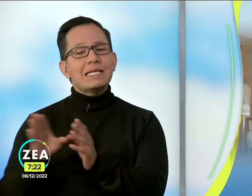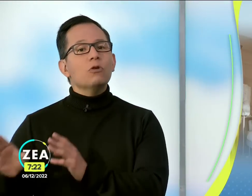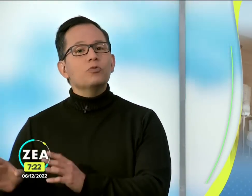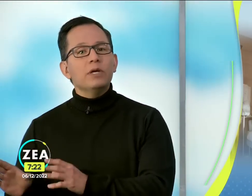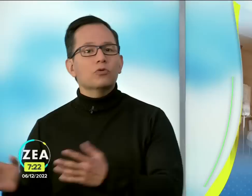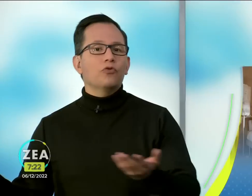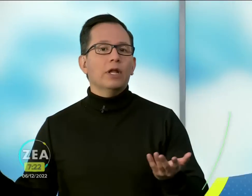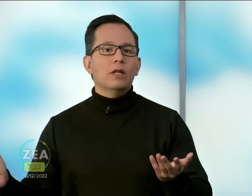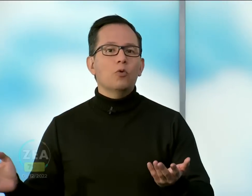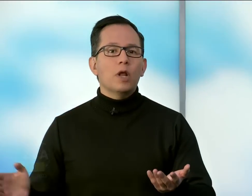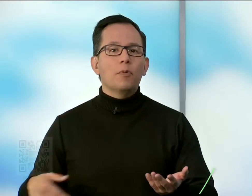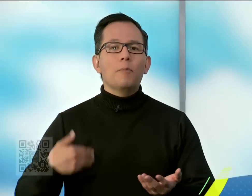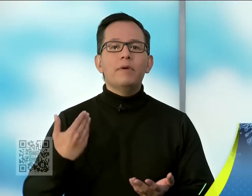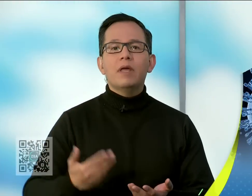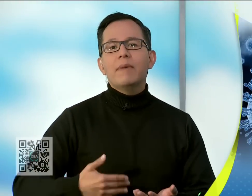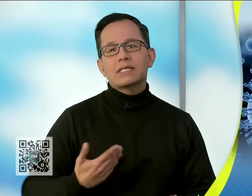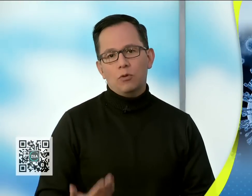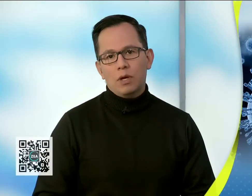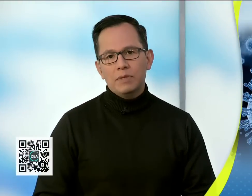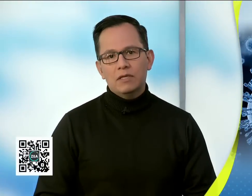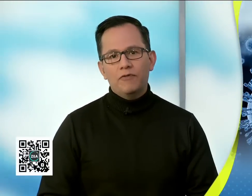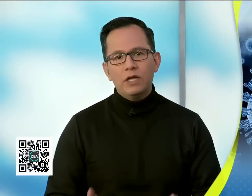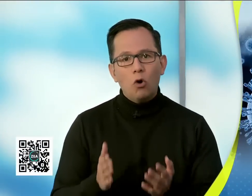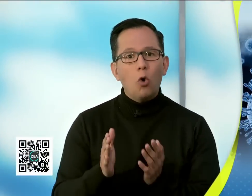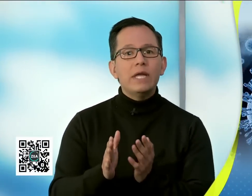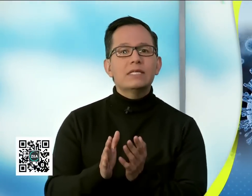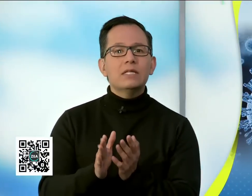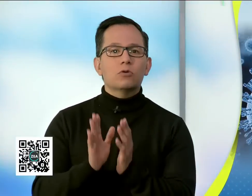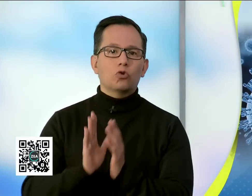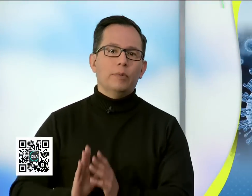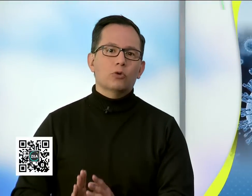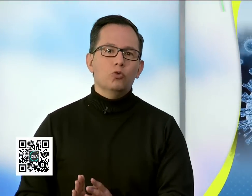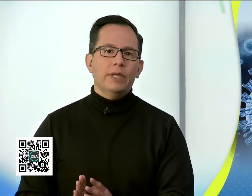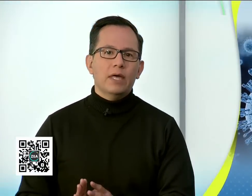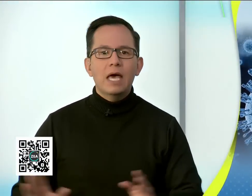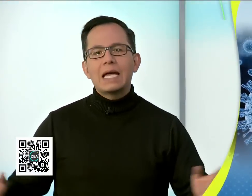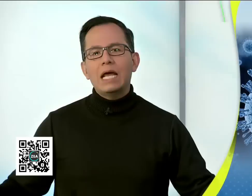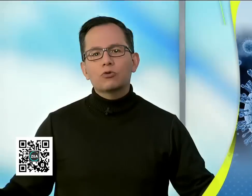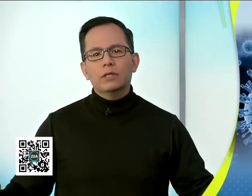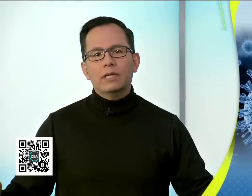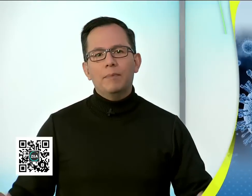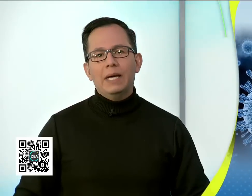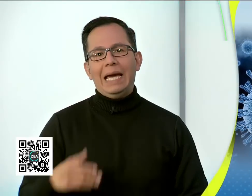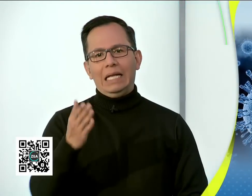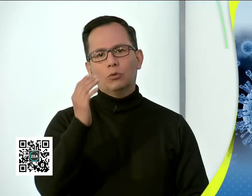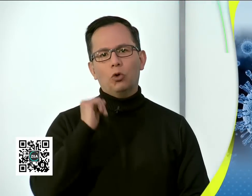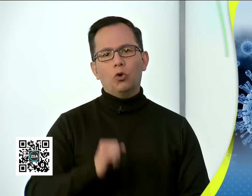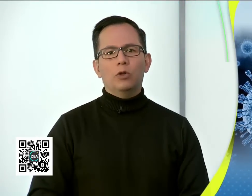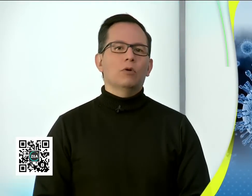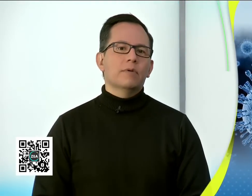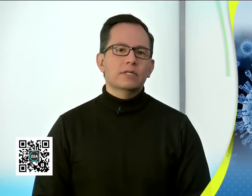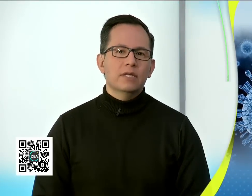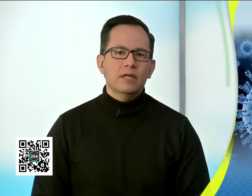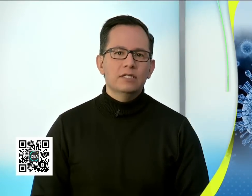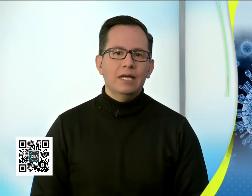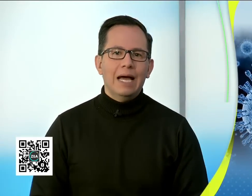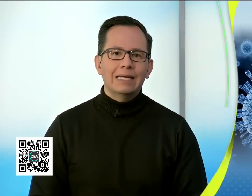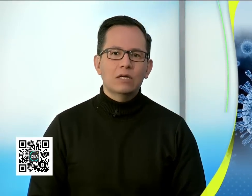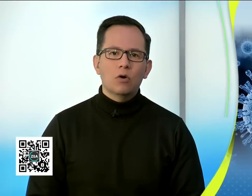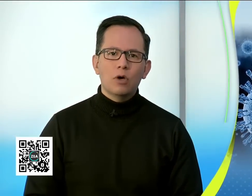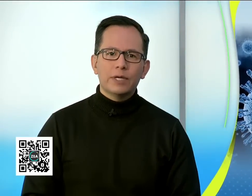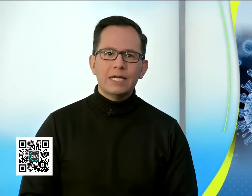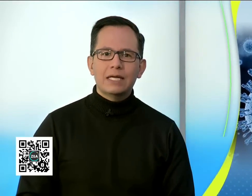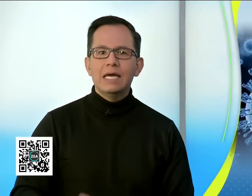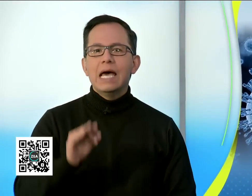y es que los virus fuera del cuerpo viven más en un ambiente frío o en sitios con menos humedad que los atrape el inmunólogo de la Universidad de